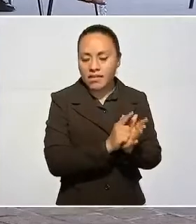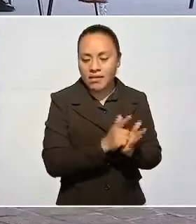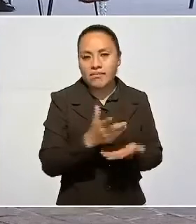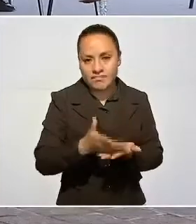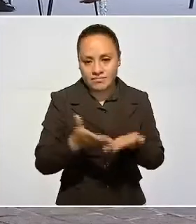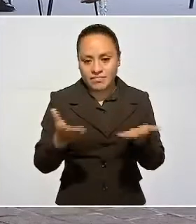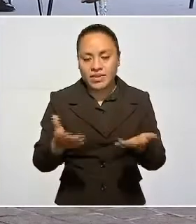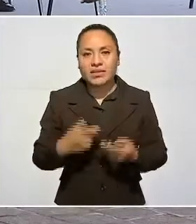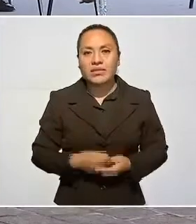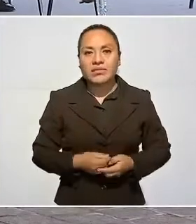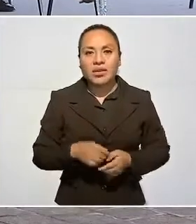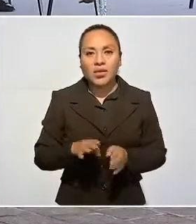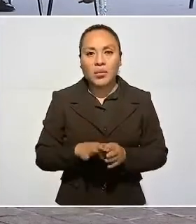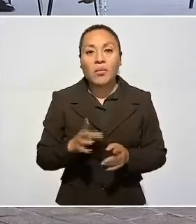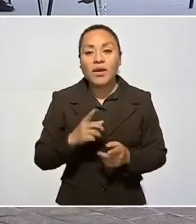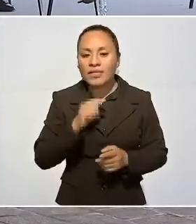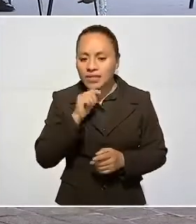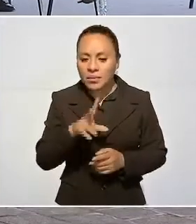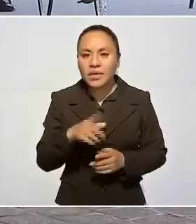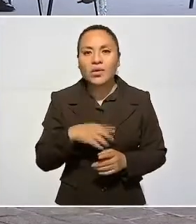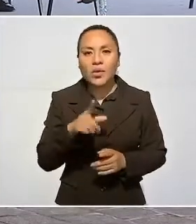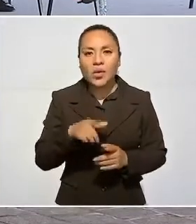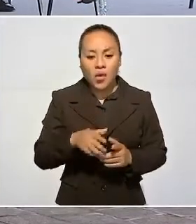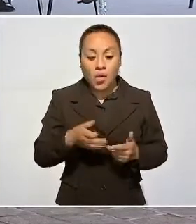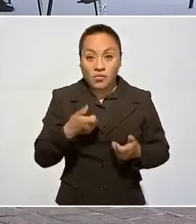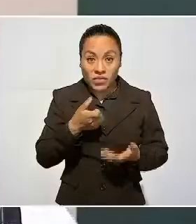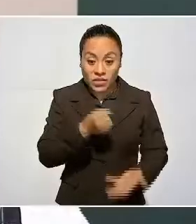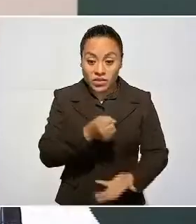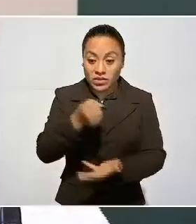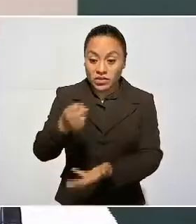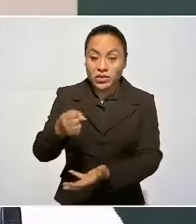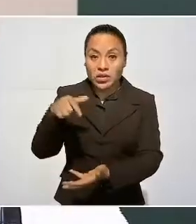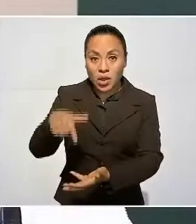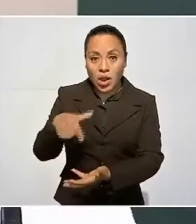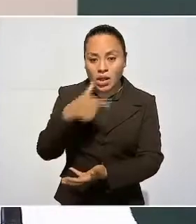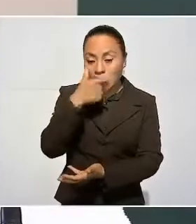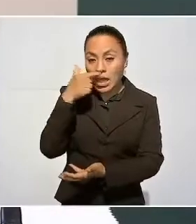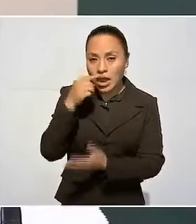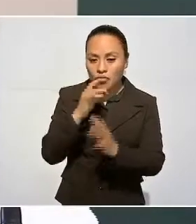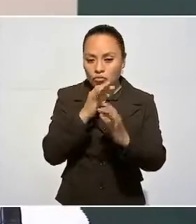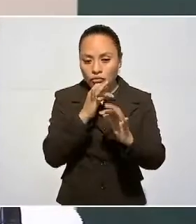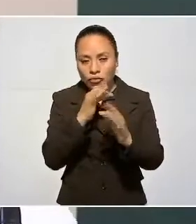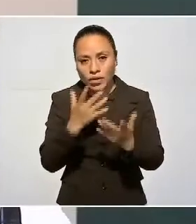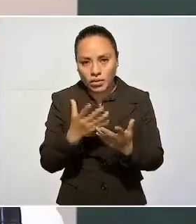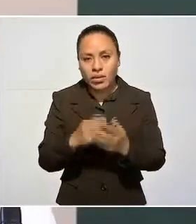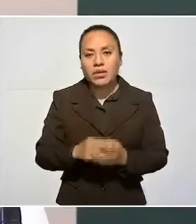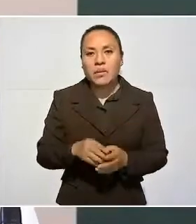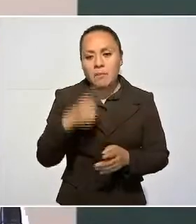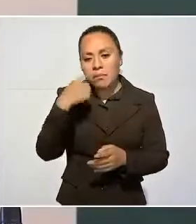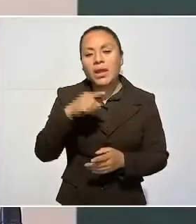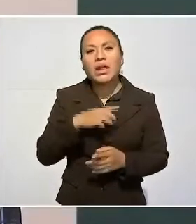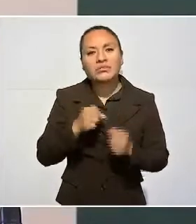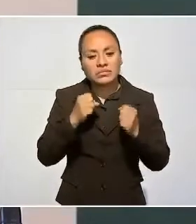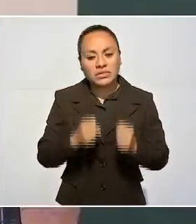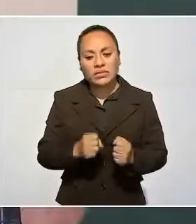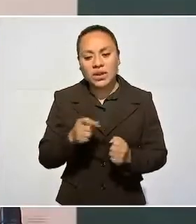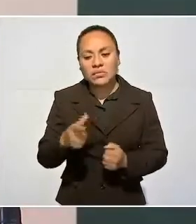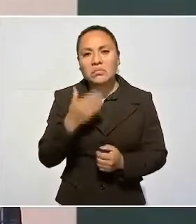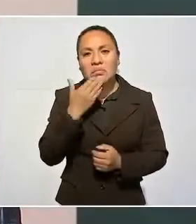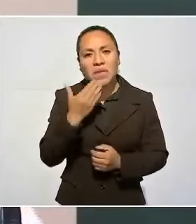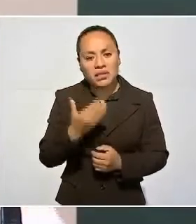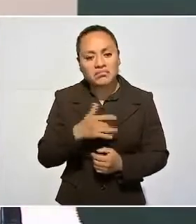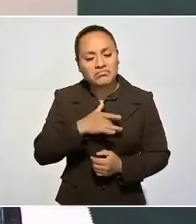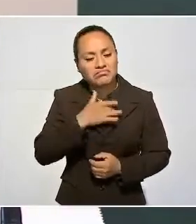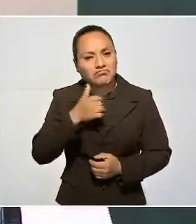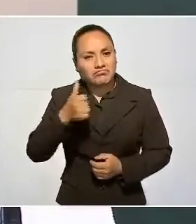demostrado con la asignación de un fondo al municipio de Guelatao para impulsar su bienestar común, tal como